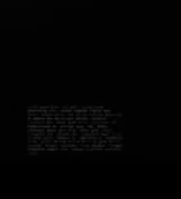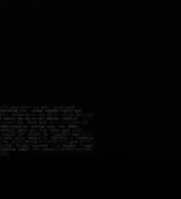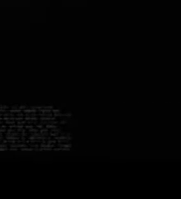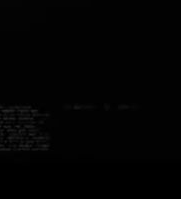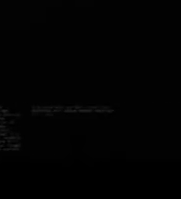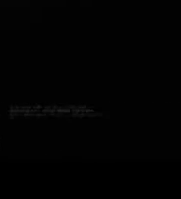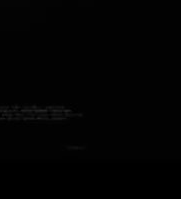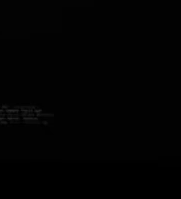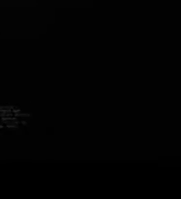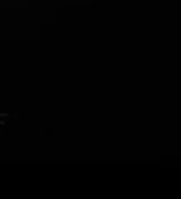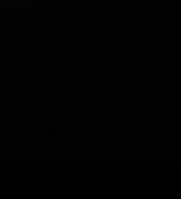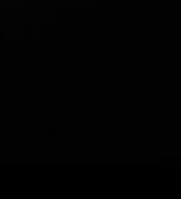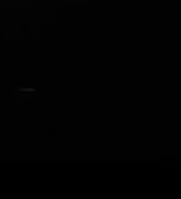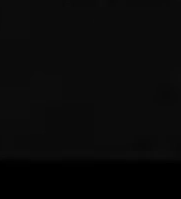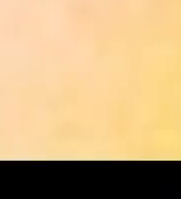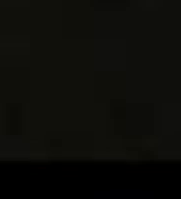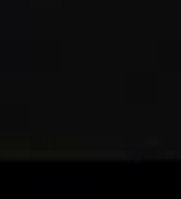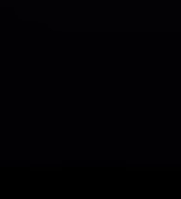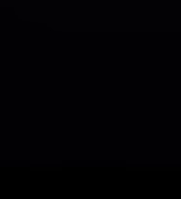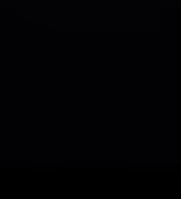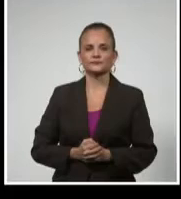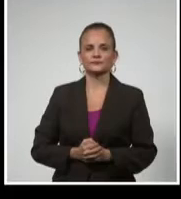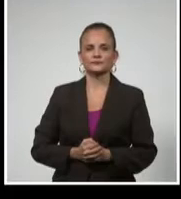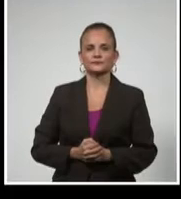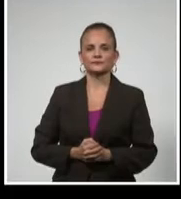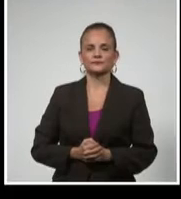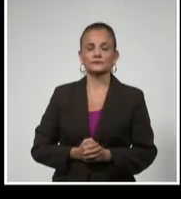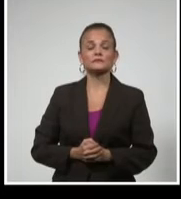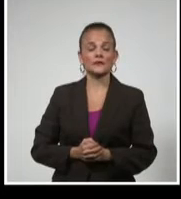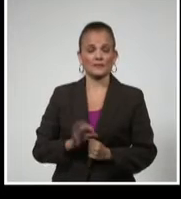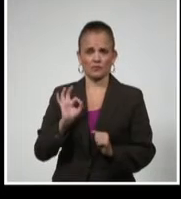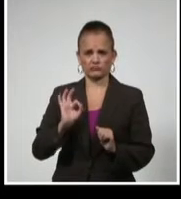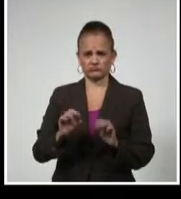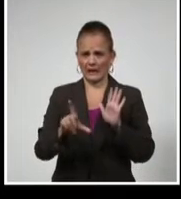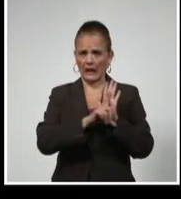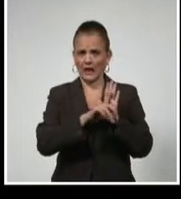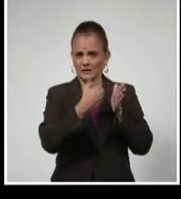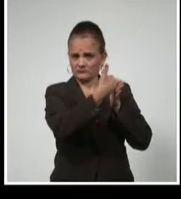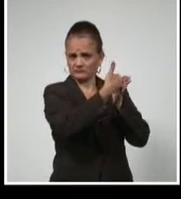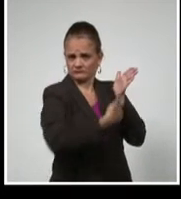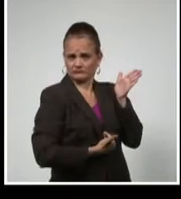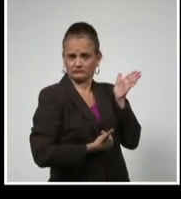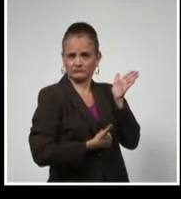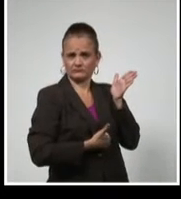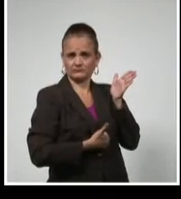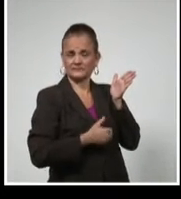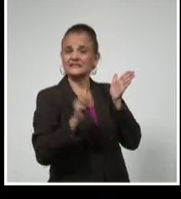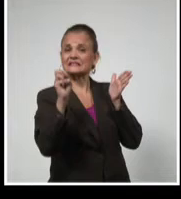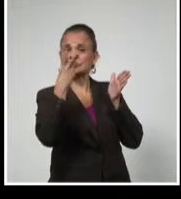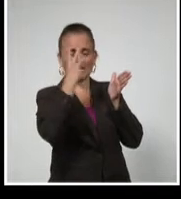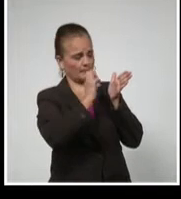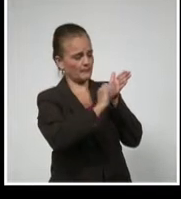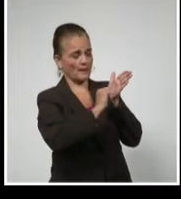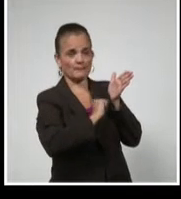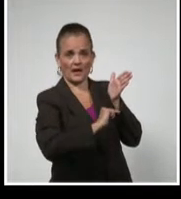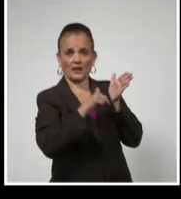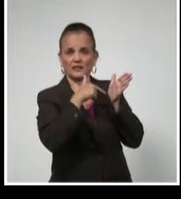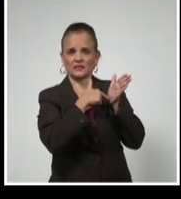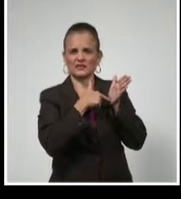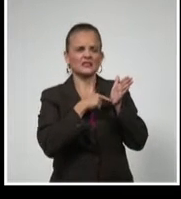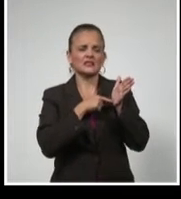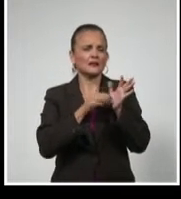Cuba should heed this announcement. El título 3 es muy específico y el título 3 lo que plantea es que se